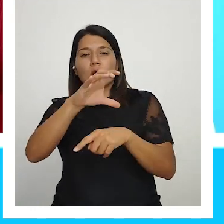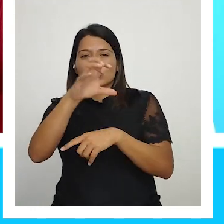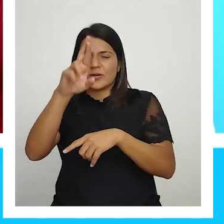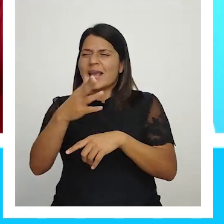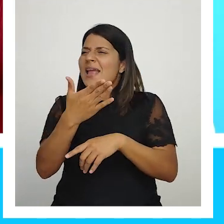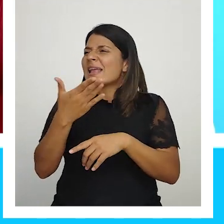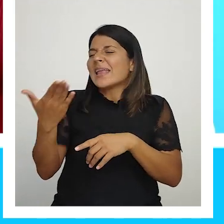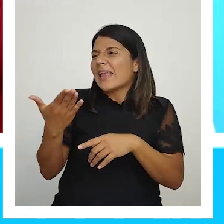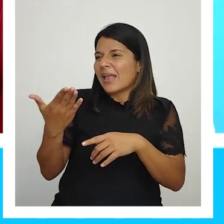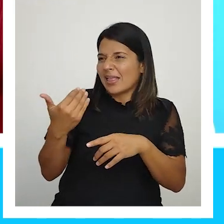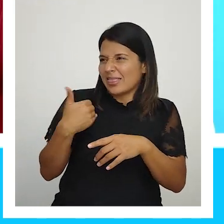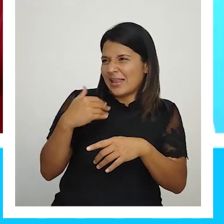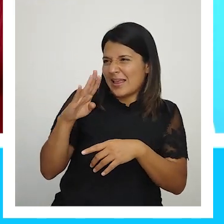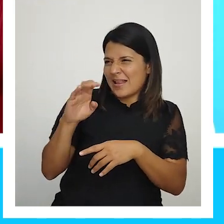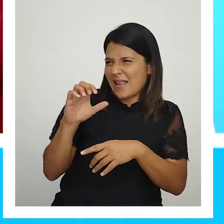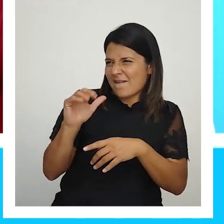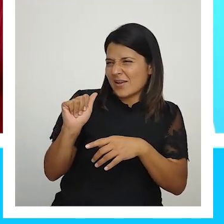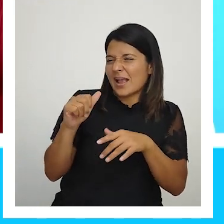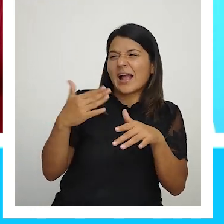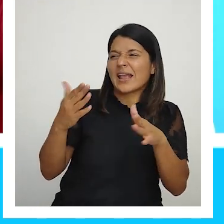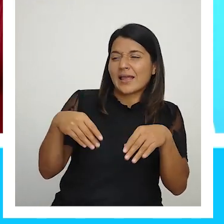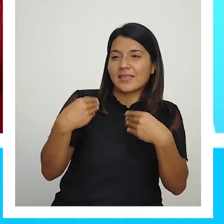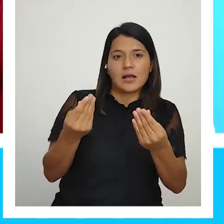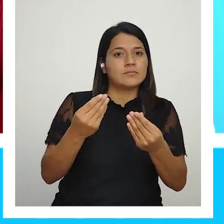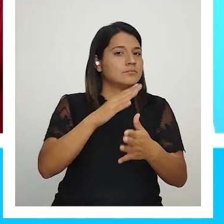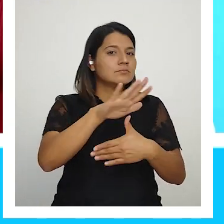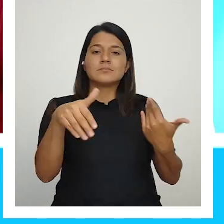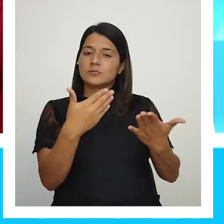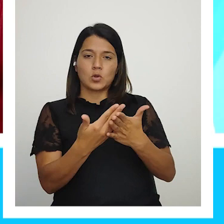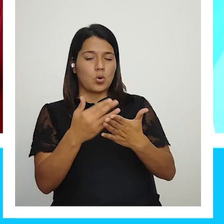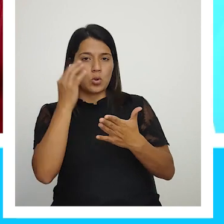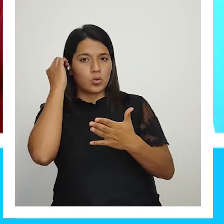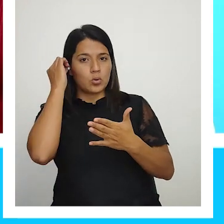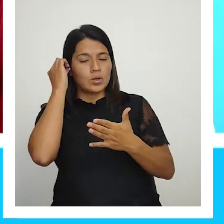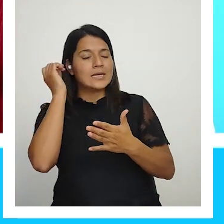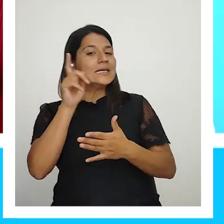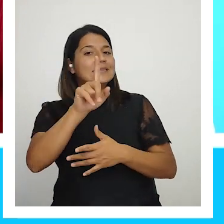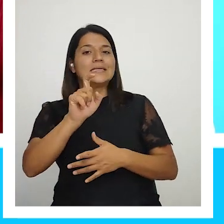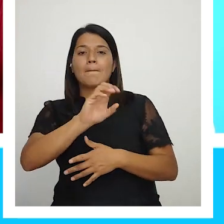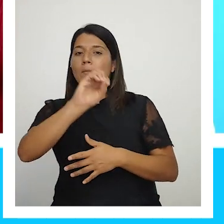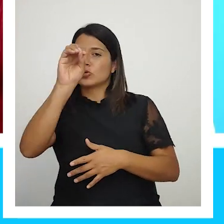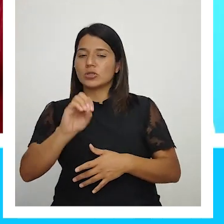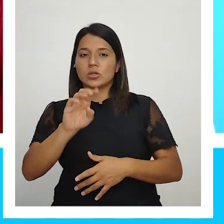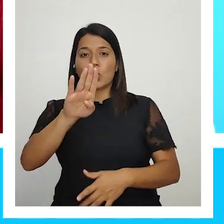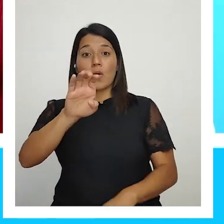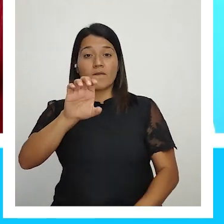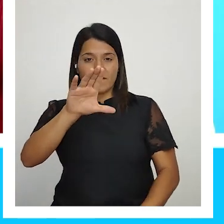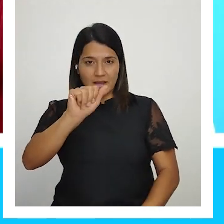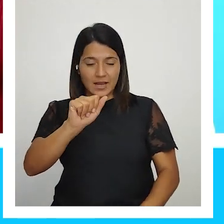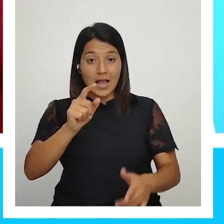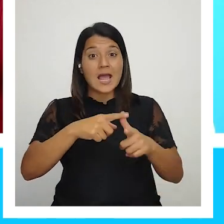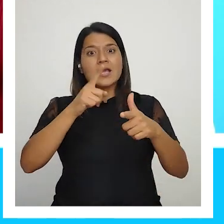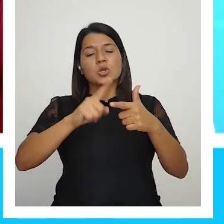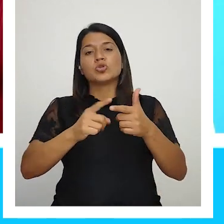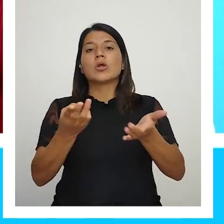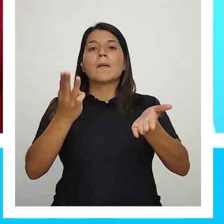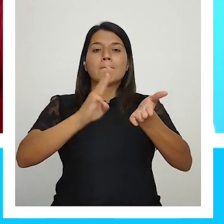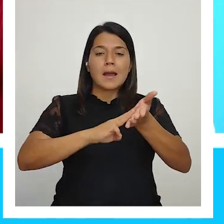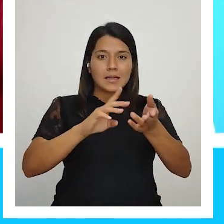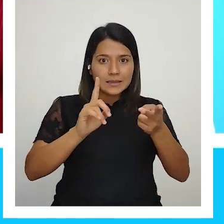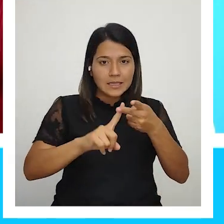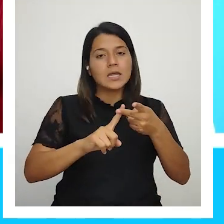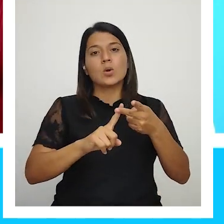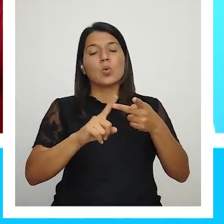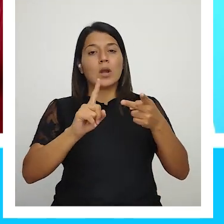todo. Yo siempre les digo que es una de las pocas becas que quedan que es al 100%, entonces cubre tanto lo que es la matrícula o la